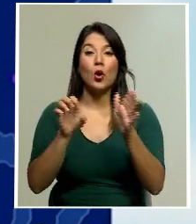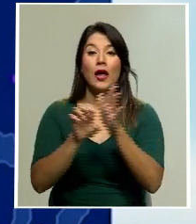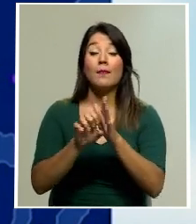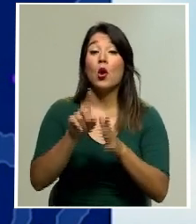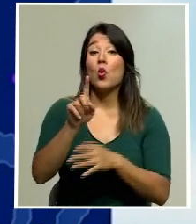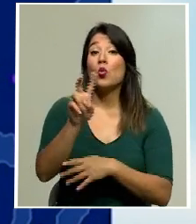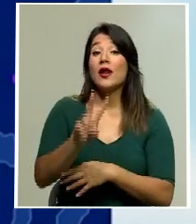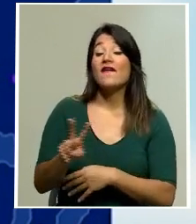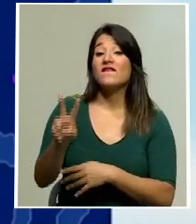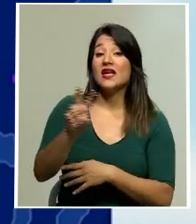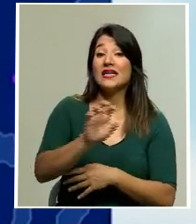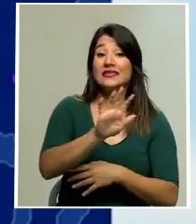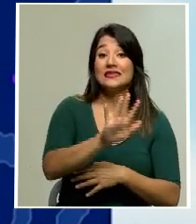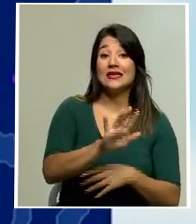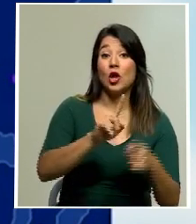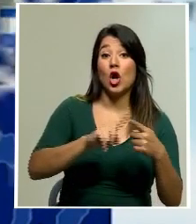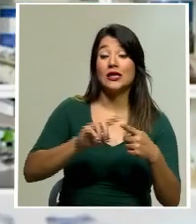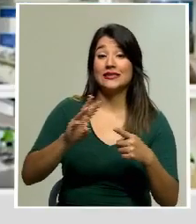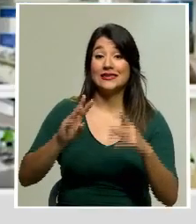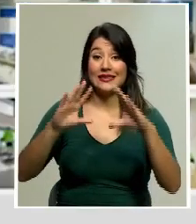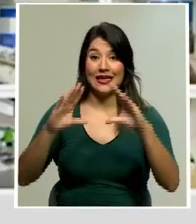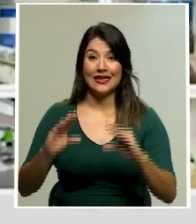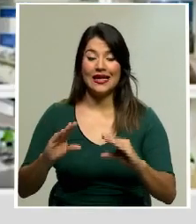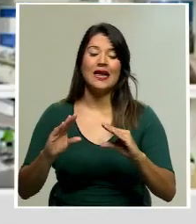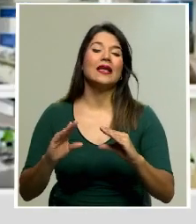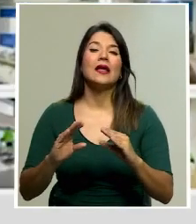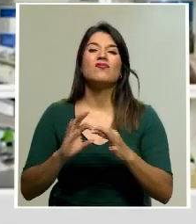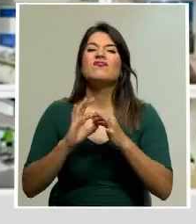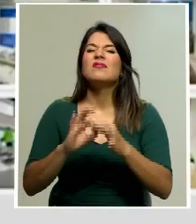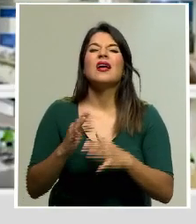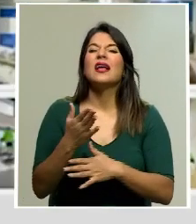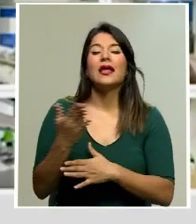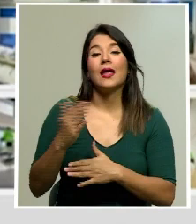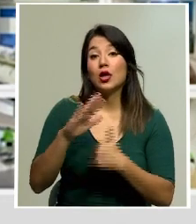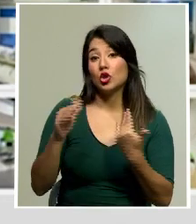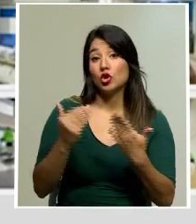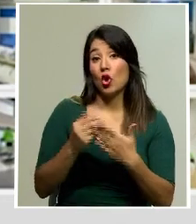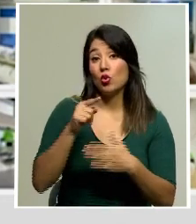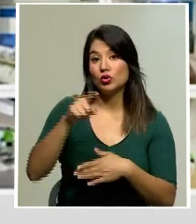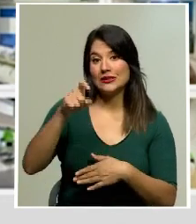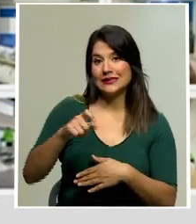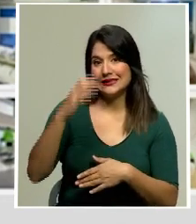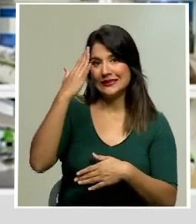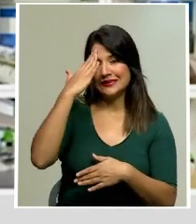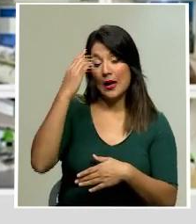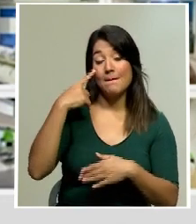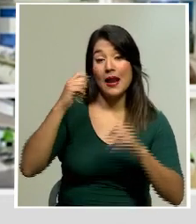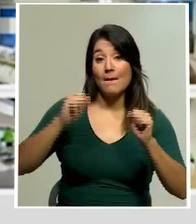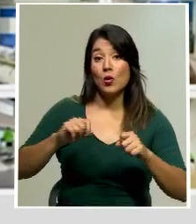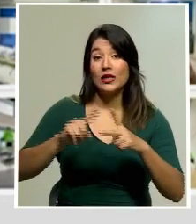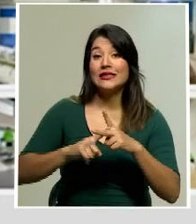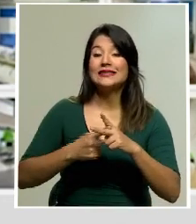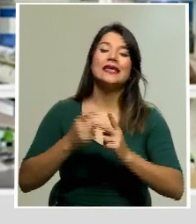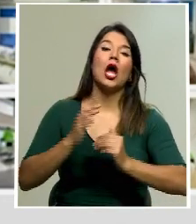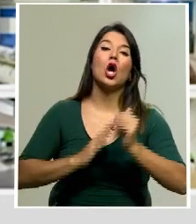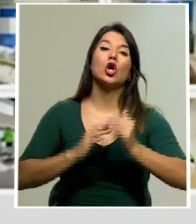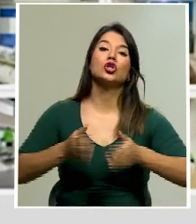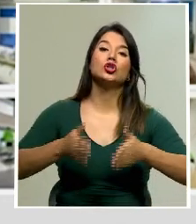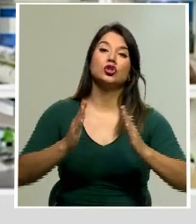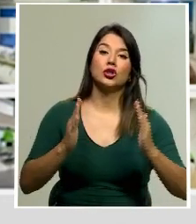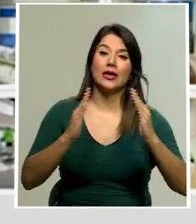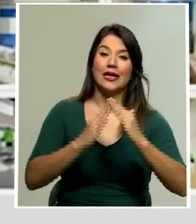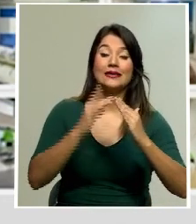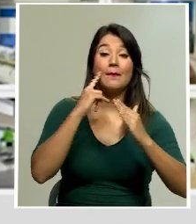una el viernes de 5 a 6 de la tarde, sobre todo lo que se necesita saber para iniciar la construcción de una casa, tanto en